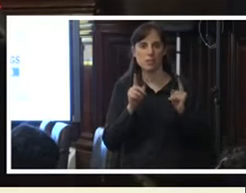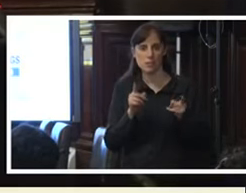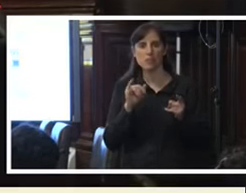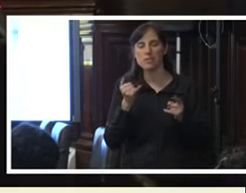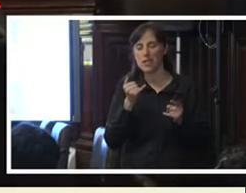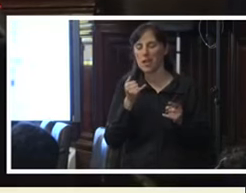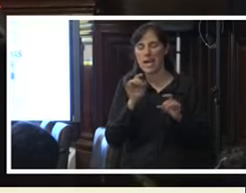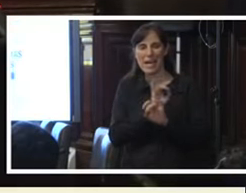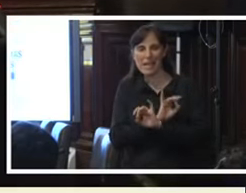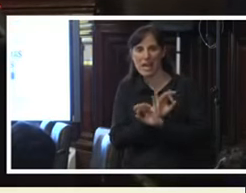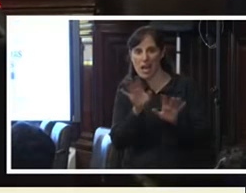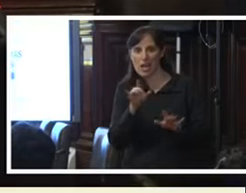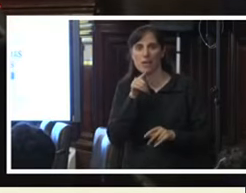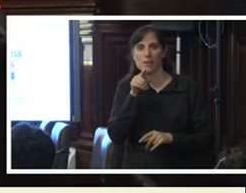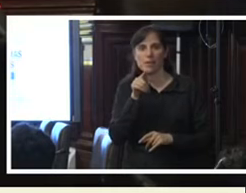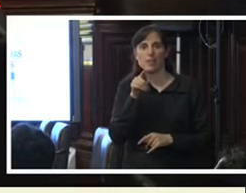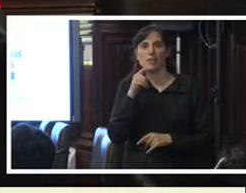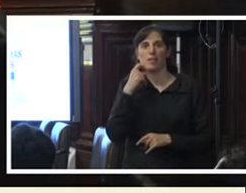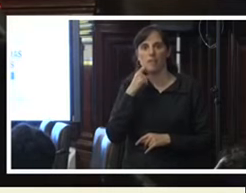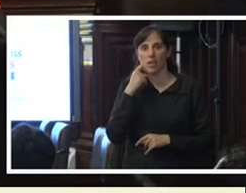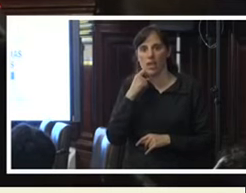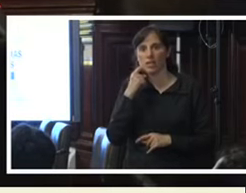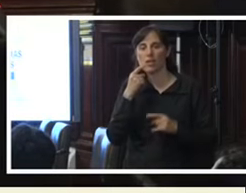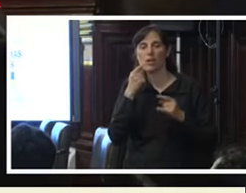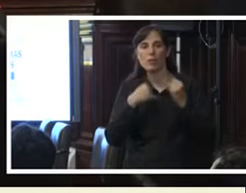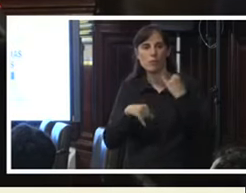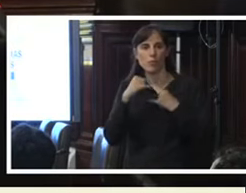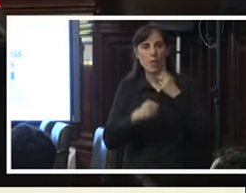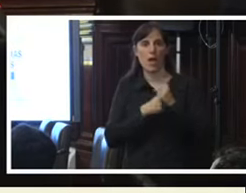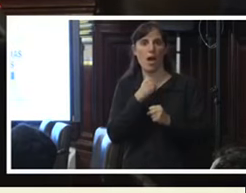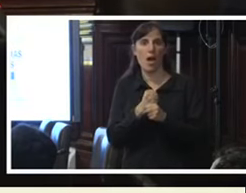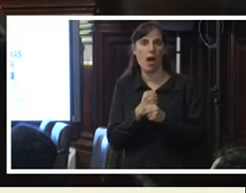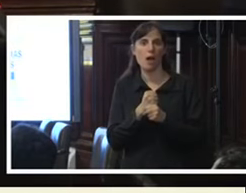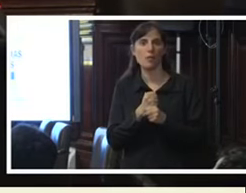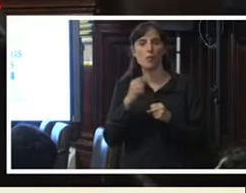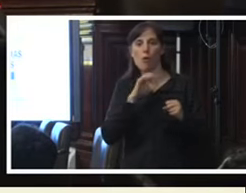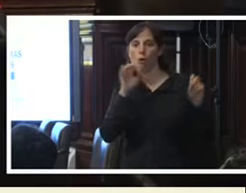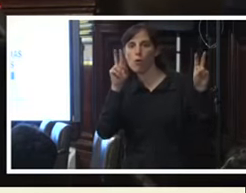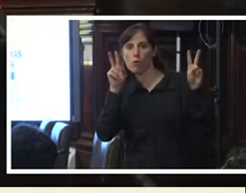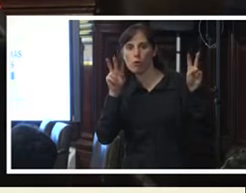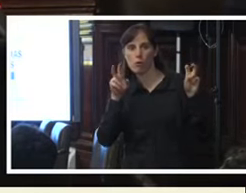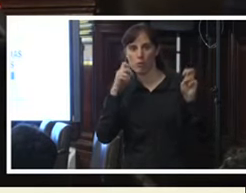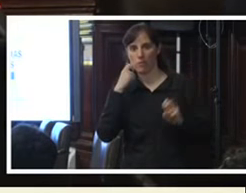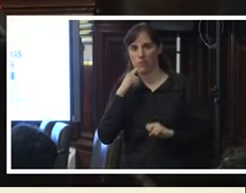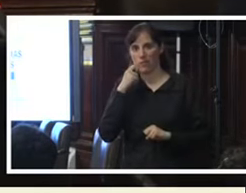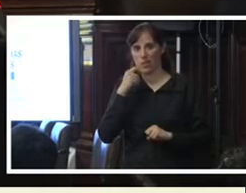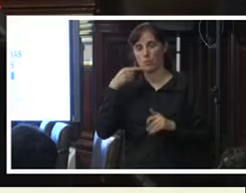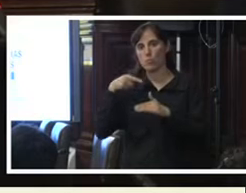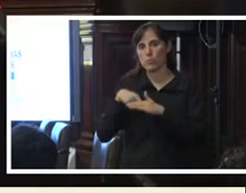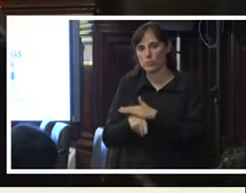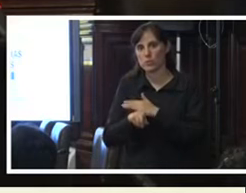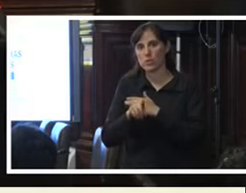se evidencia que esta materia tampoco ha sido incluida en informes anuales ni temáticos lo cual resulta indispensable para profundizar en las